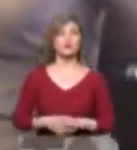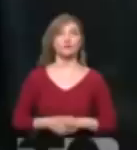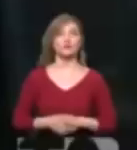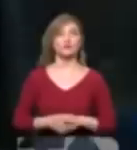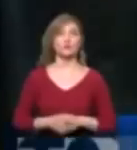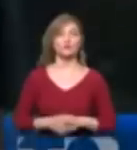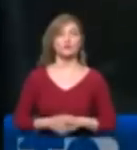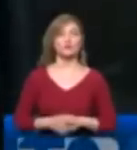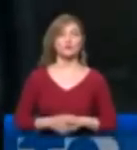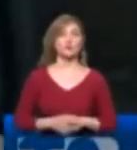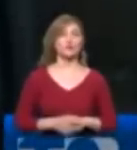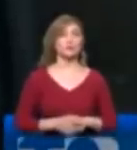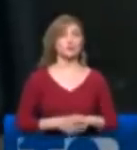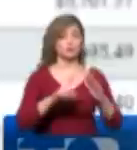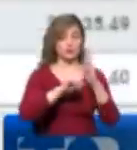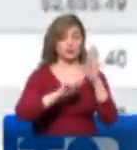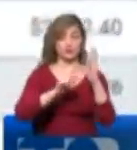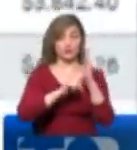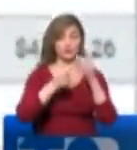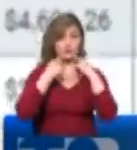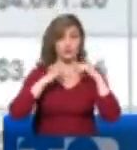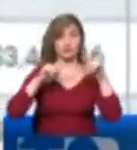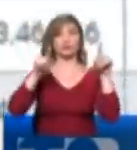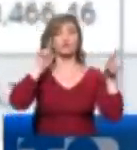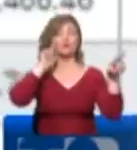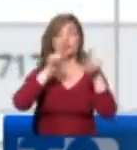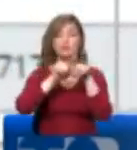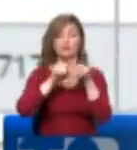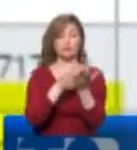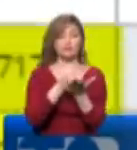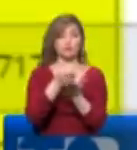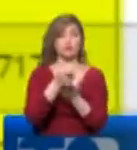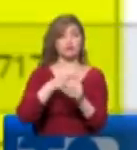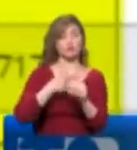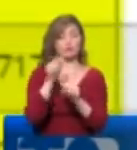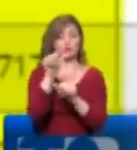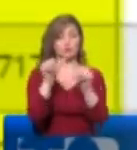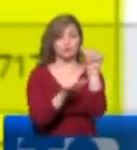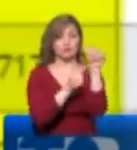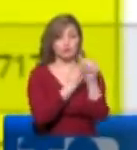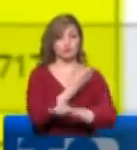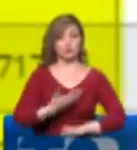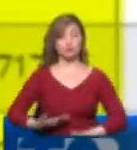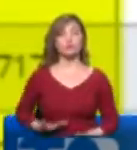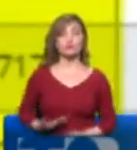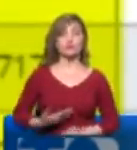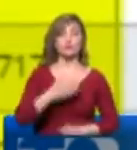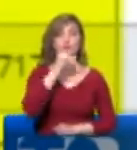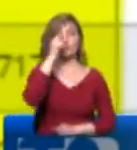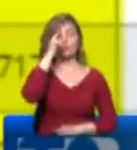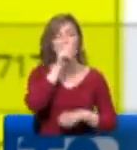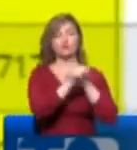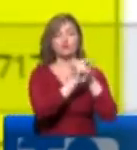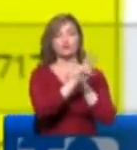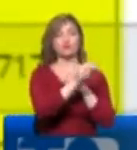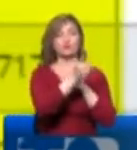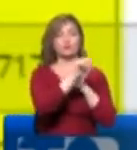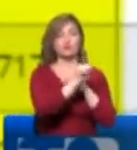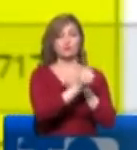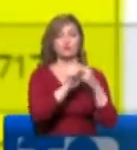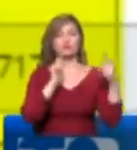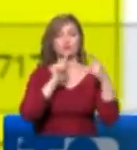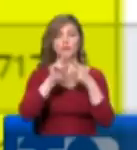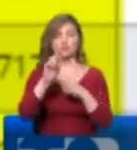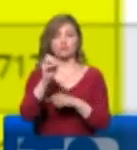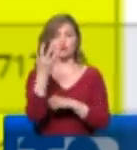Si bien lo declarado en el Servicio de Rentas Internas coincide con sus ingresos, primero como asesora presidencial de Rafael Correa entre el 2010 y